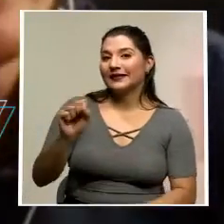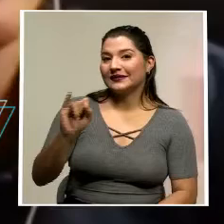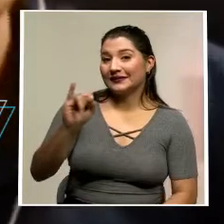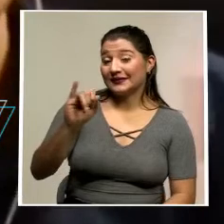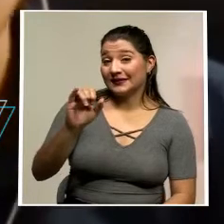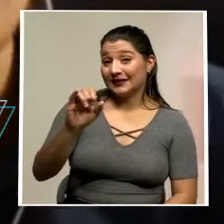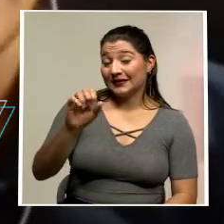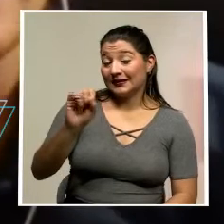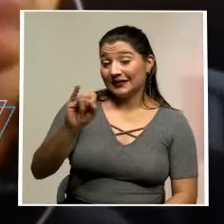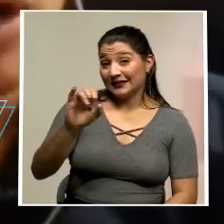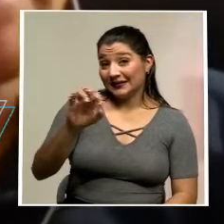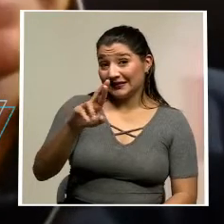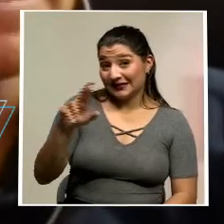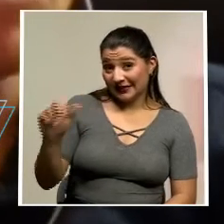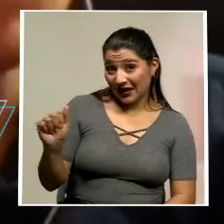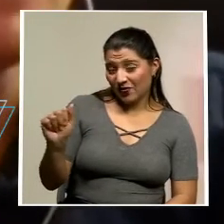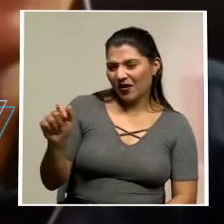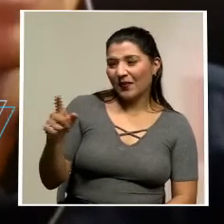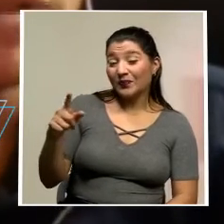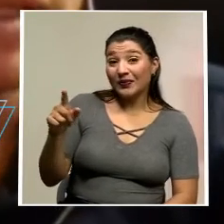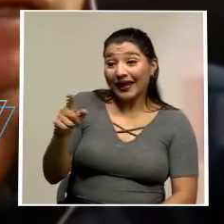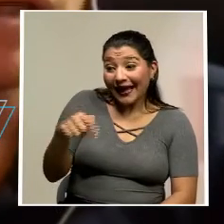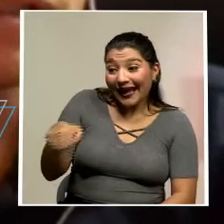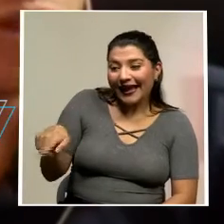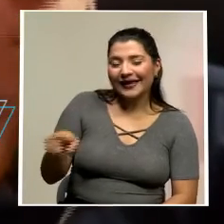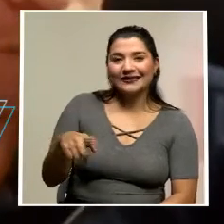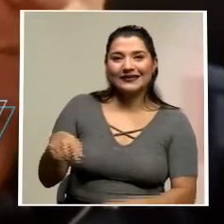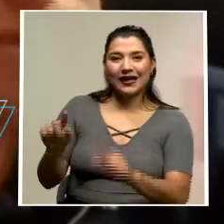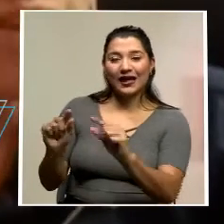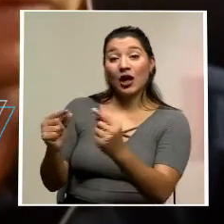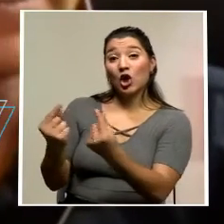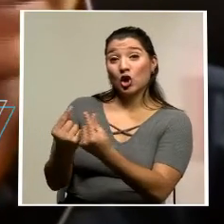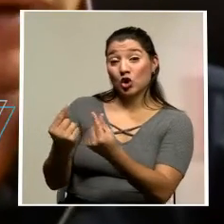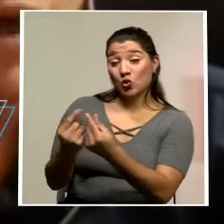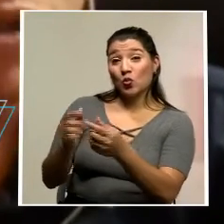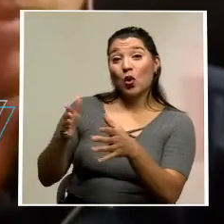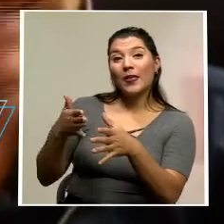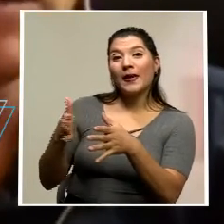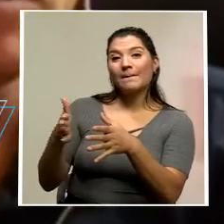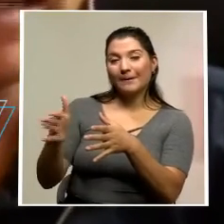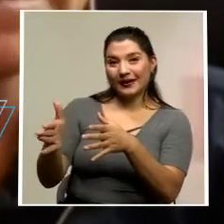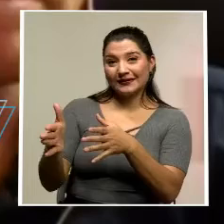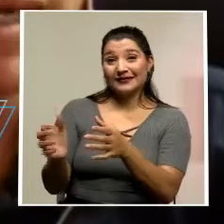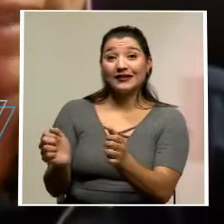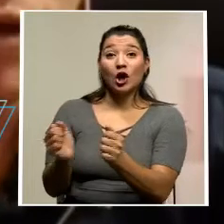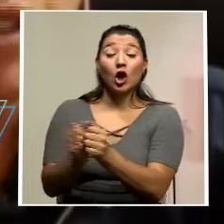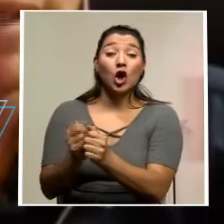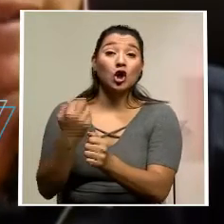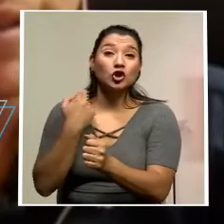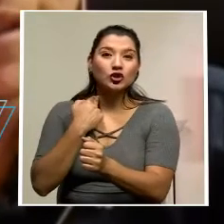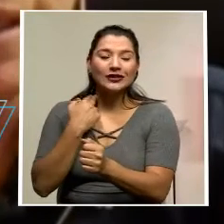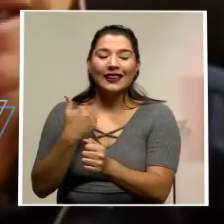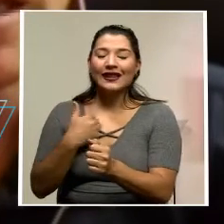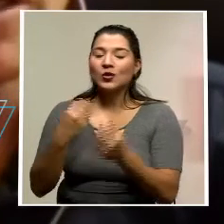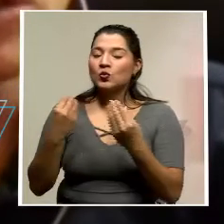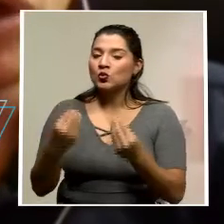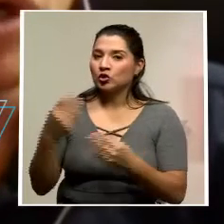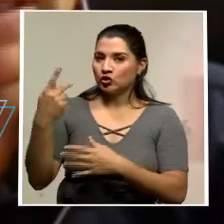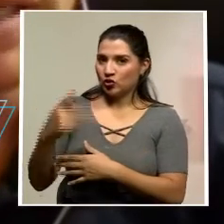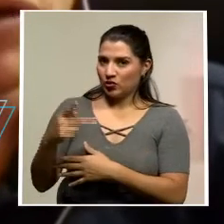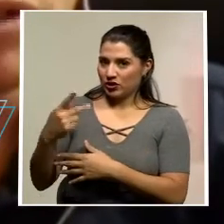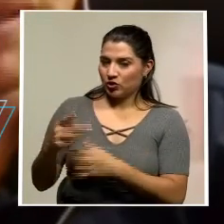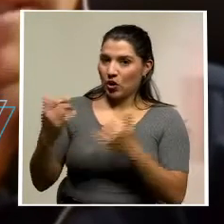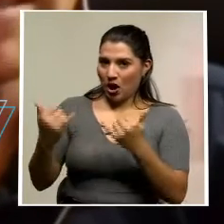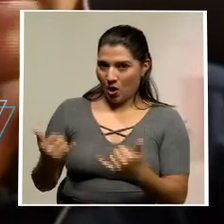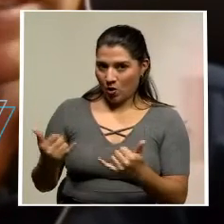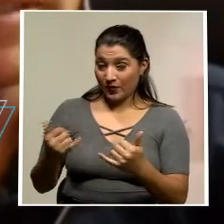grupo son actualmente uno de los grupos de vertebrados marinos más amenazados que existen. Todas las